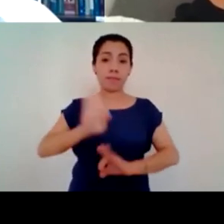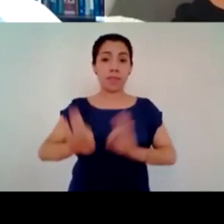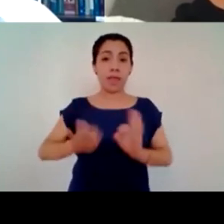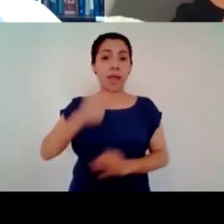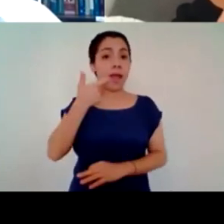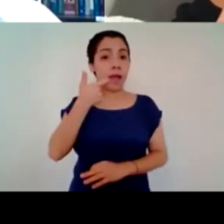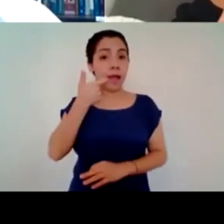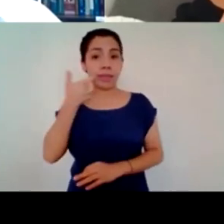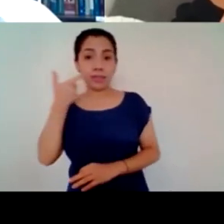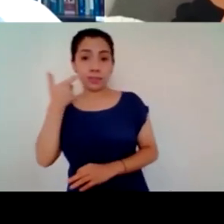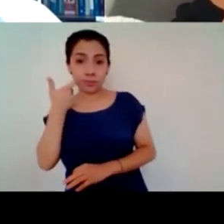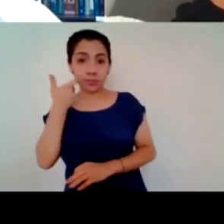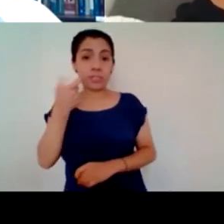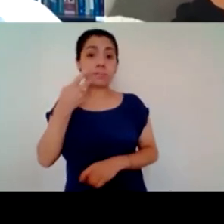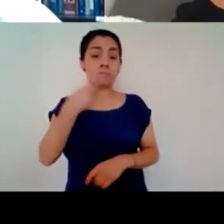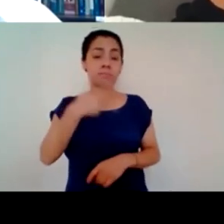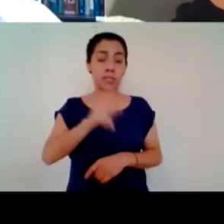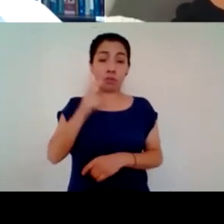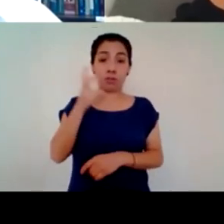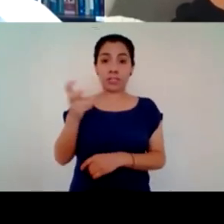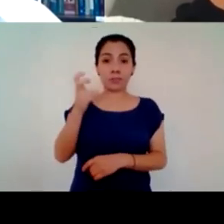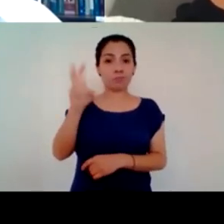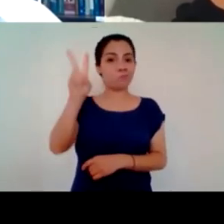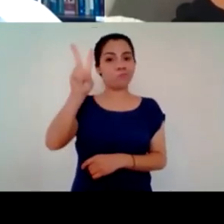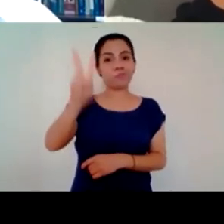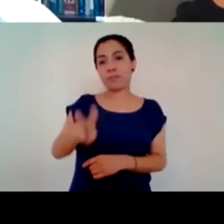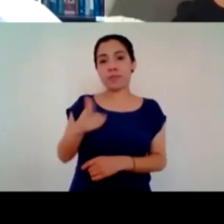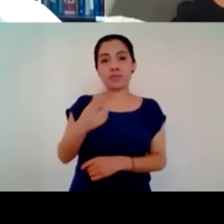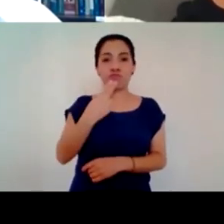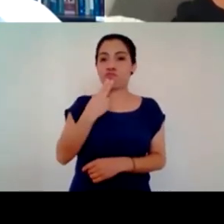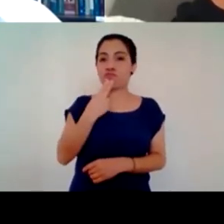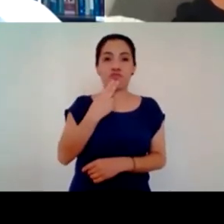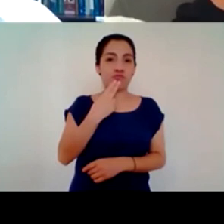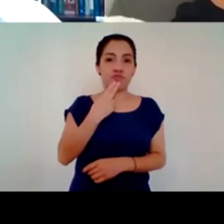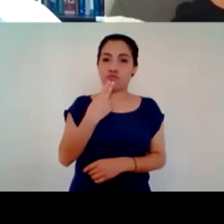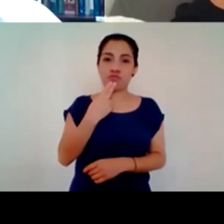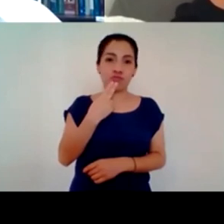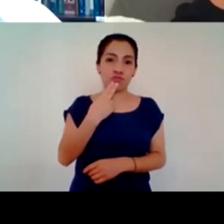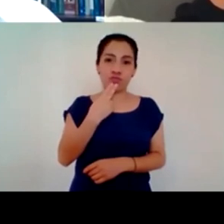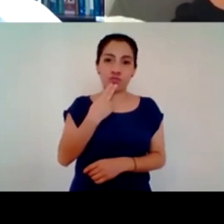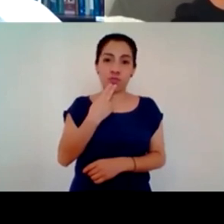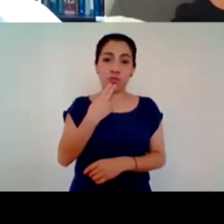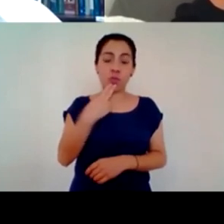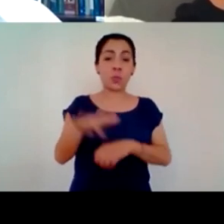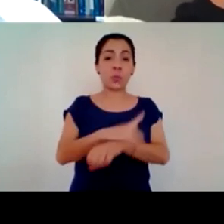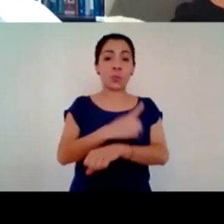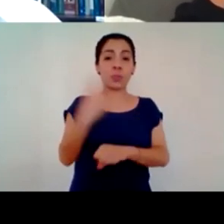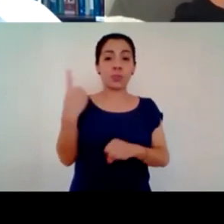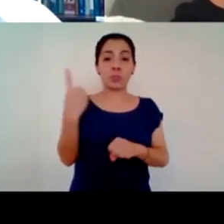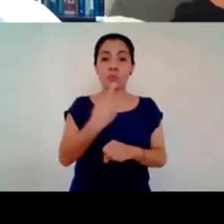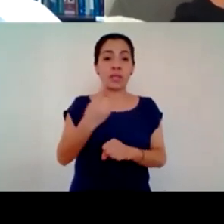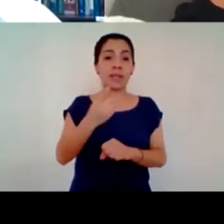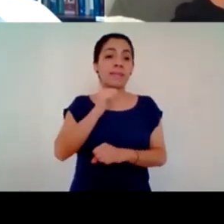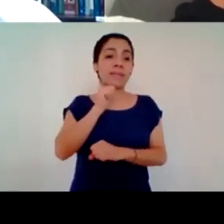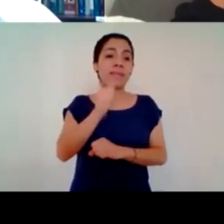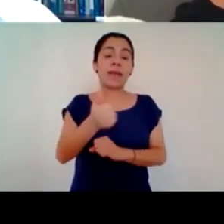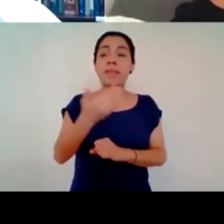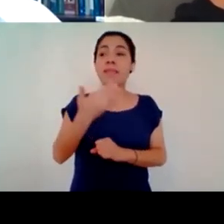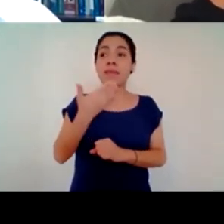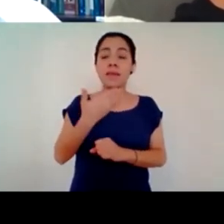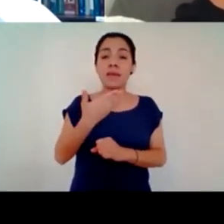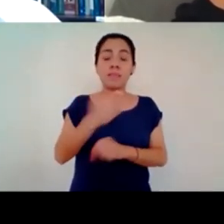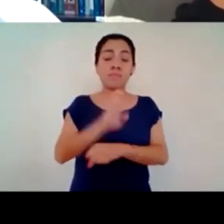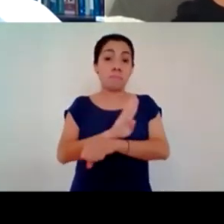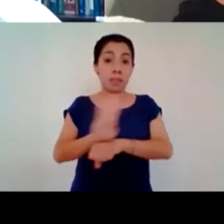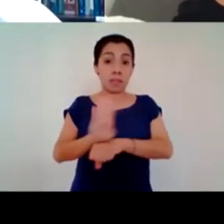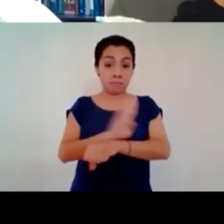resultó efectivo y no beneficiaba a los adolescentes, y tuvimos